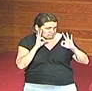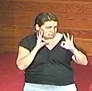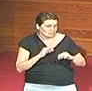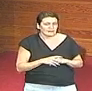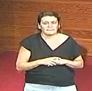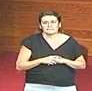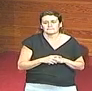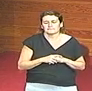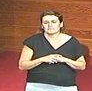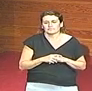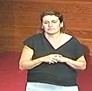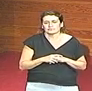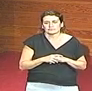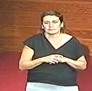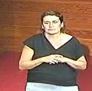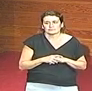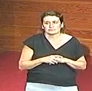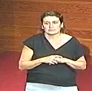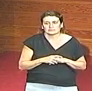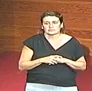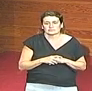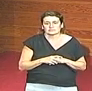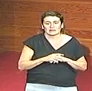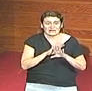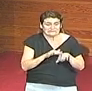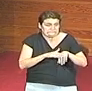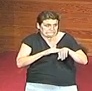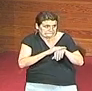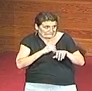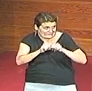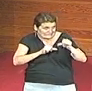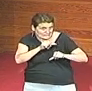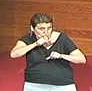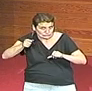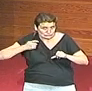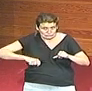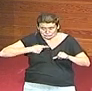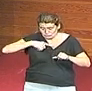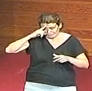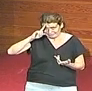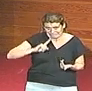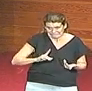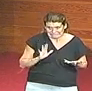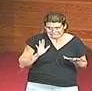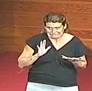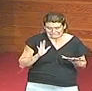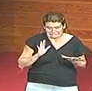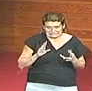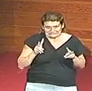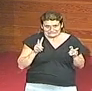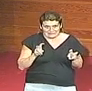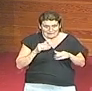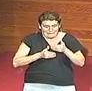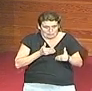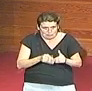un... que me perdonen las y los químicos, porque yo no sé mucho de este